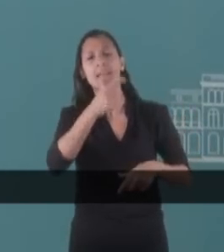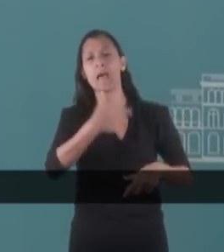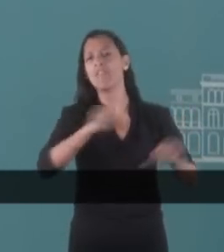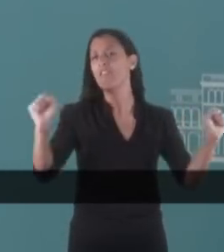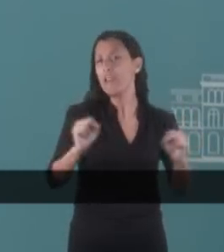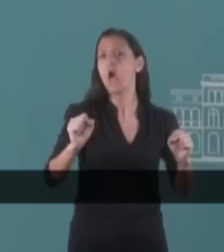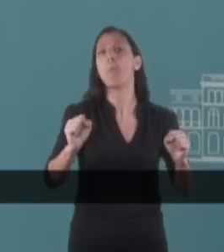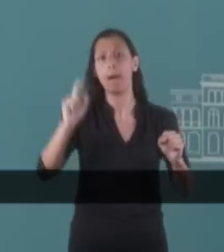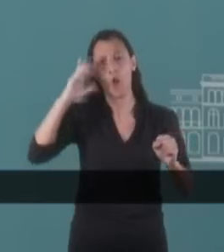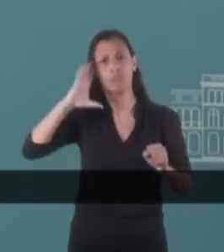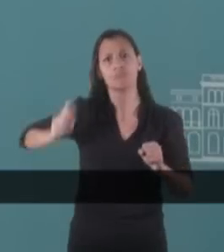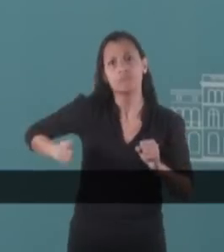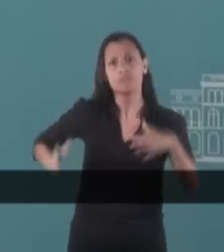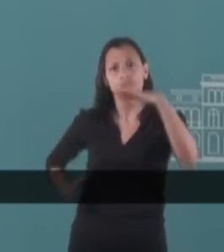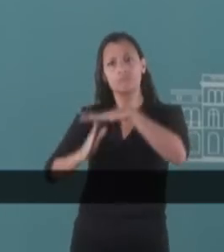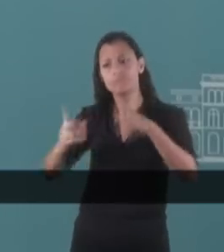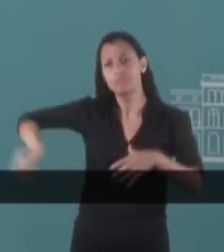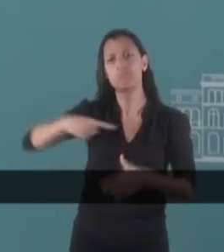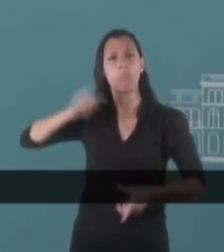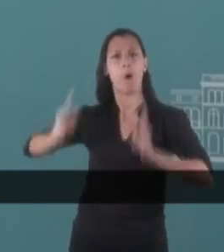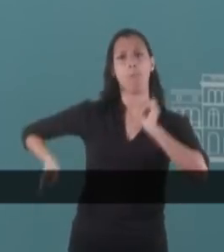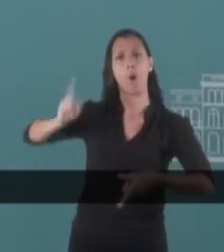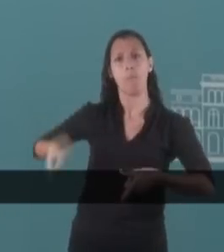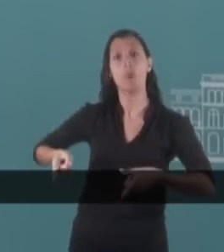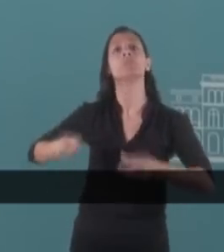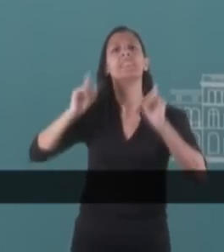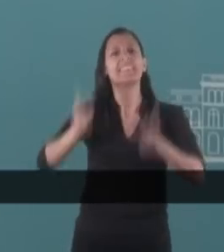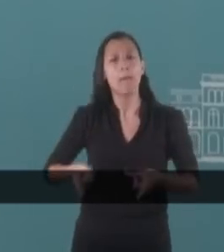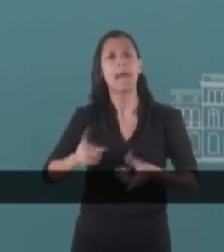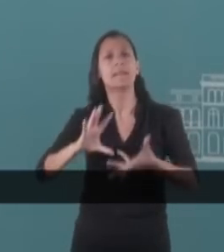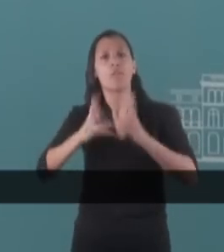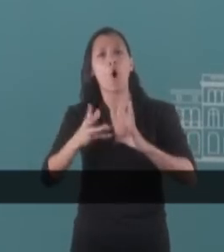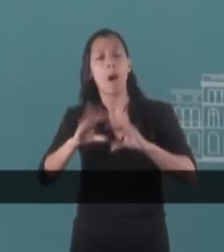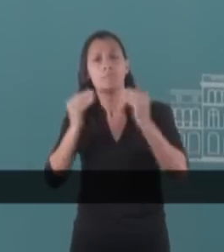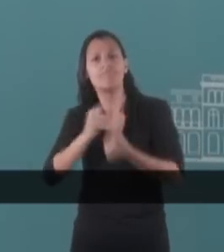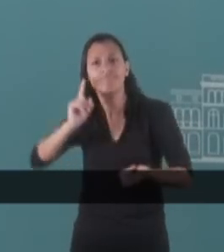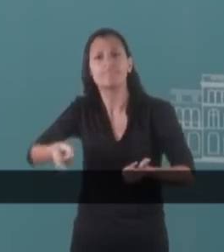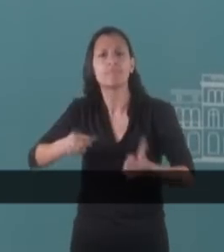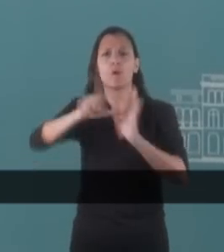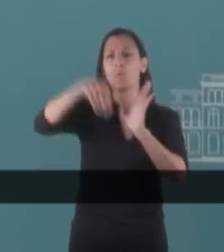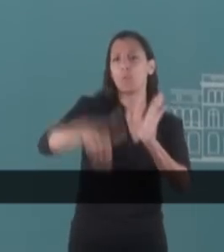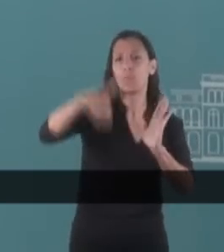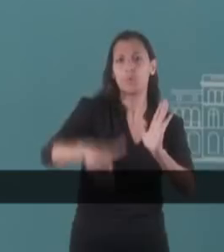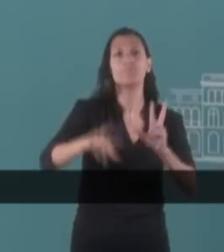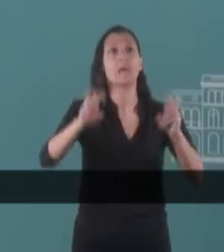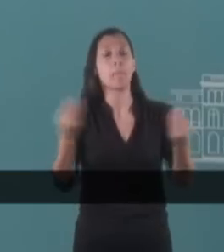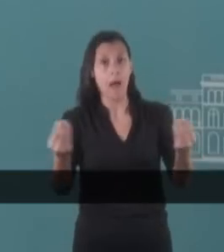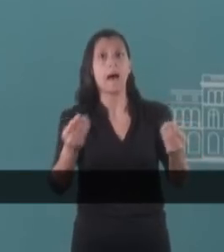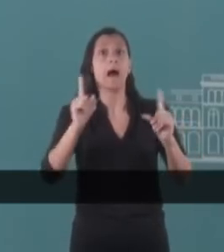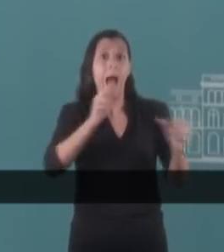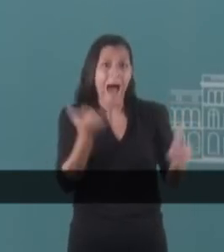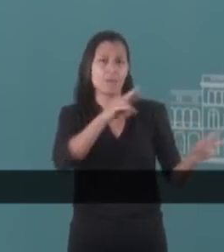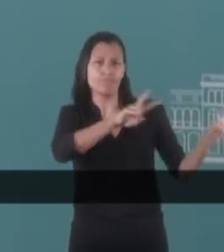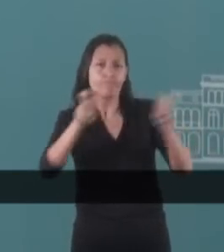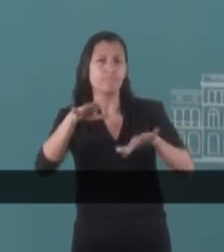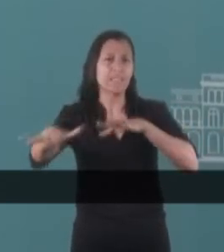no solamente es arbitraria en sus fallos y demora sus fallos en cuestiones que tienen que ver con trascendencia institucional, sino que también